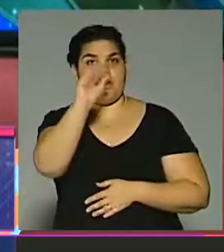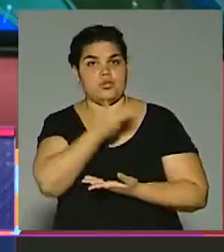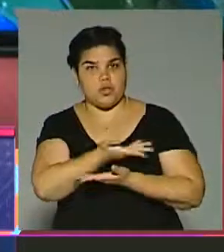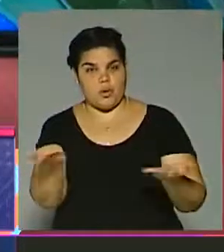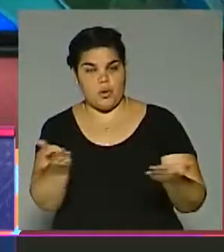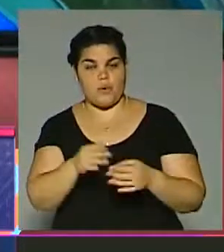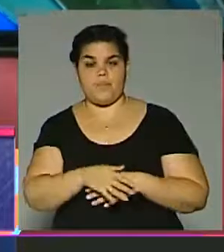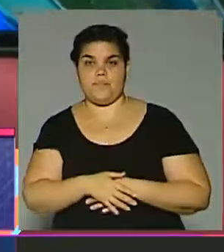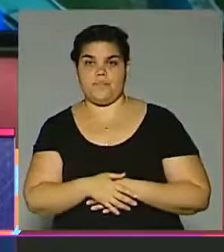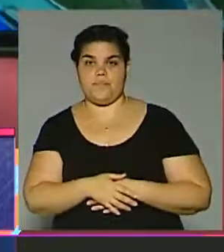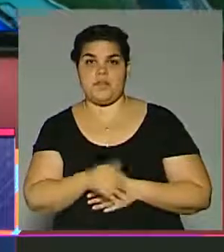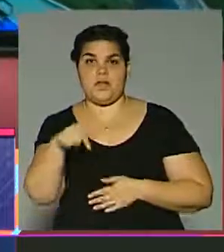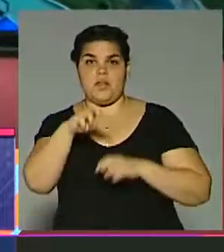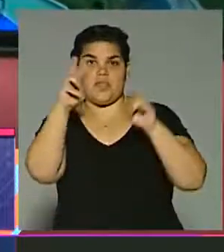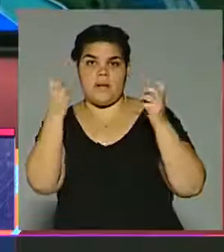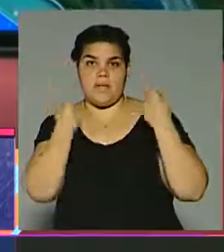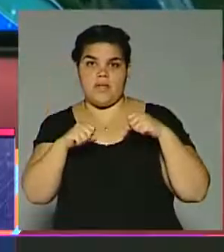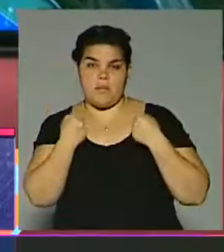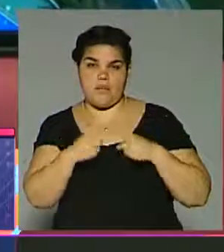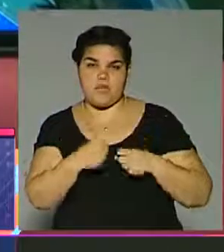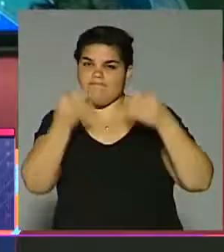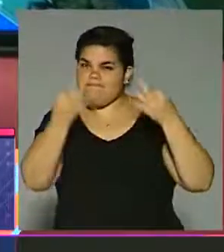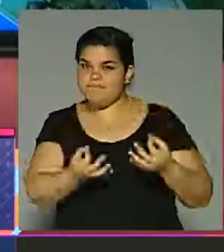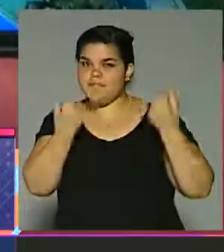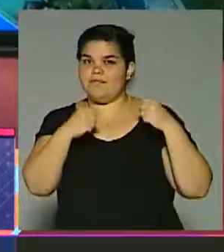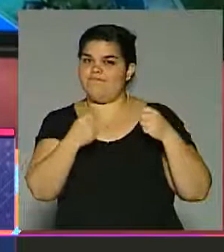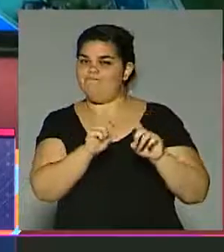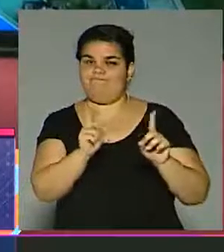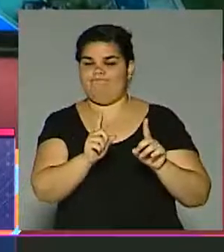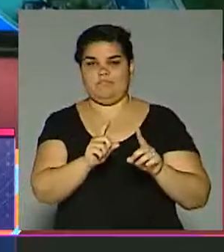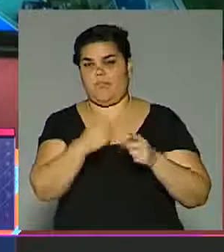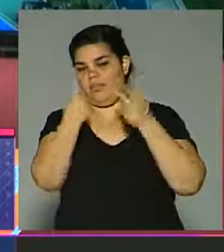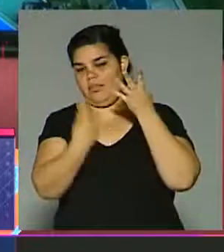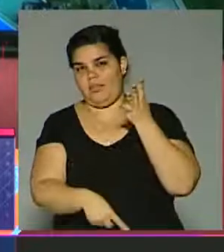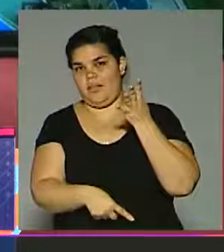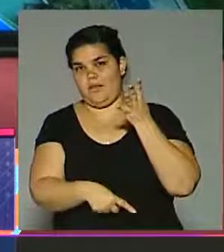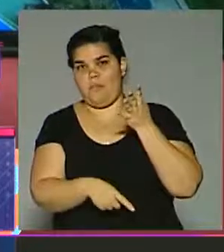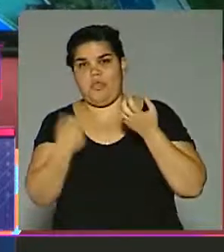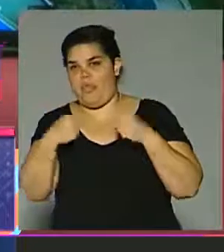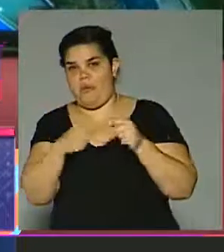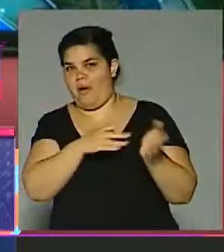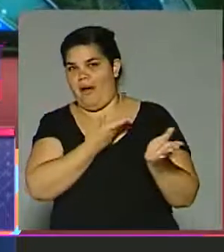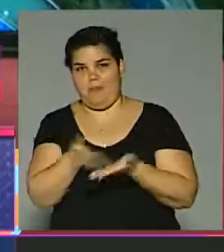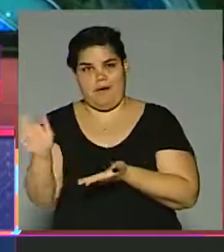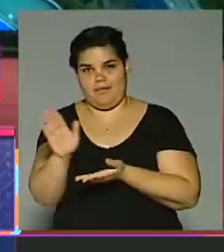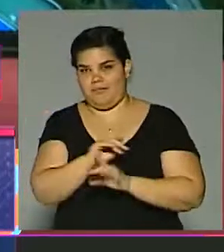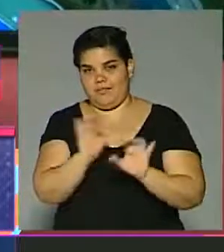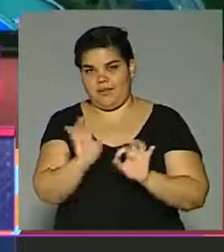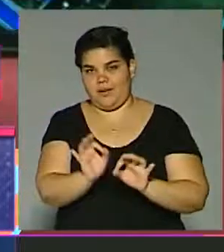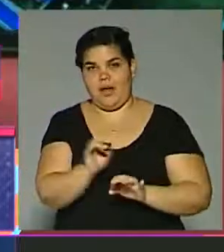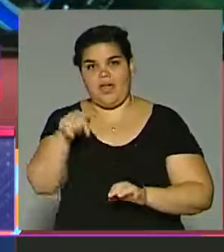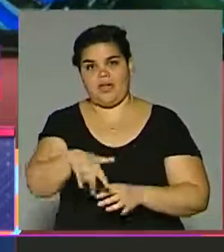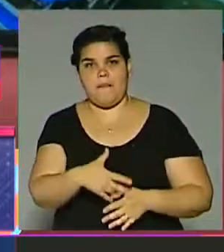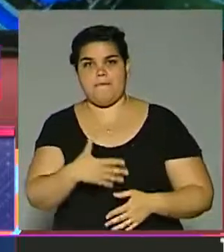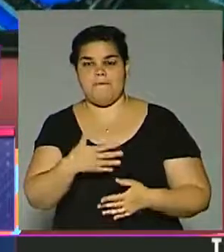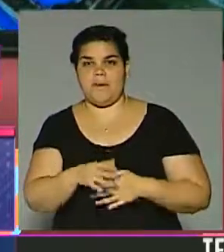y vamos a hablar de deportes. En realidad no vamos a hablar de deportes, vamos a hablar de cualquier cosa menos de deportes, porque luego del bochorno en el